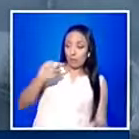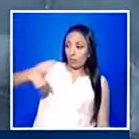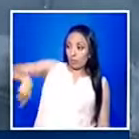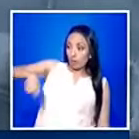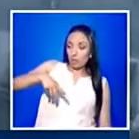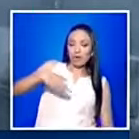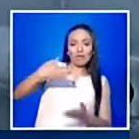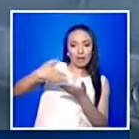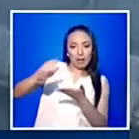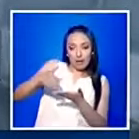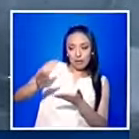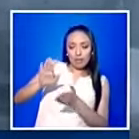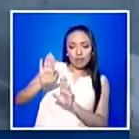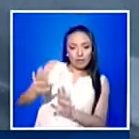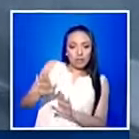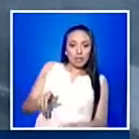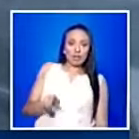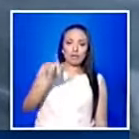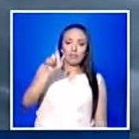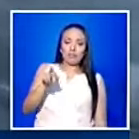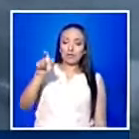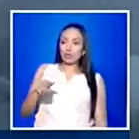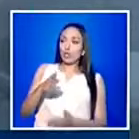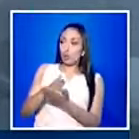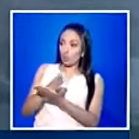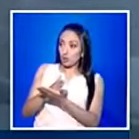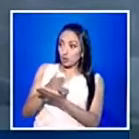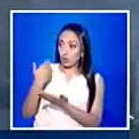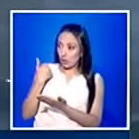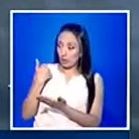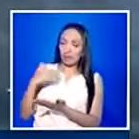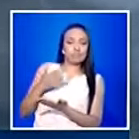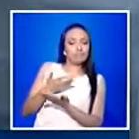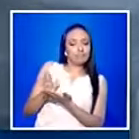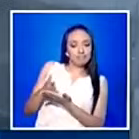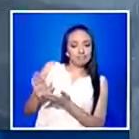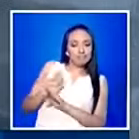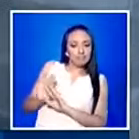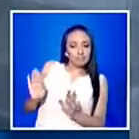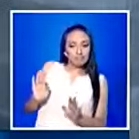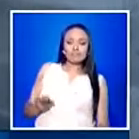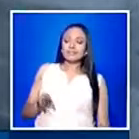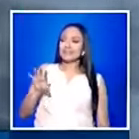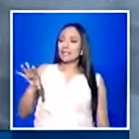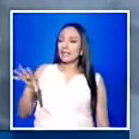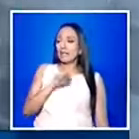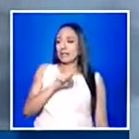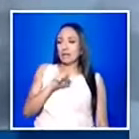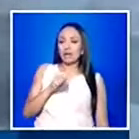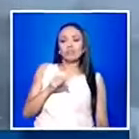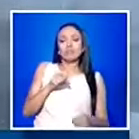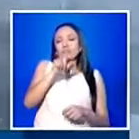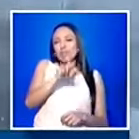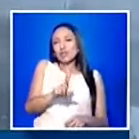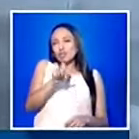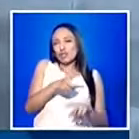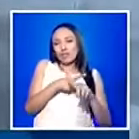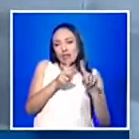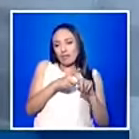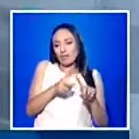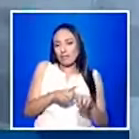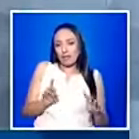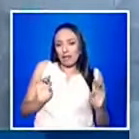retirar de circulación este tipo de armamento que se encuentra en poder de habitantes de calle, de personas